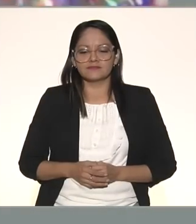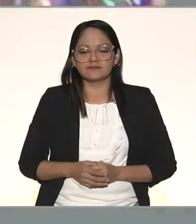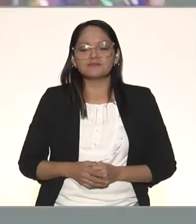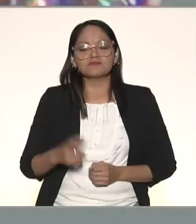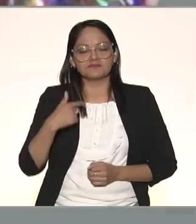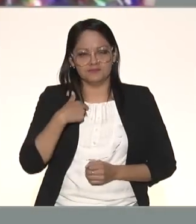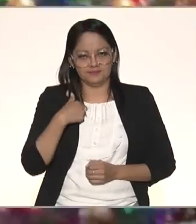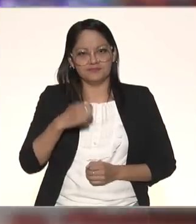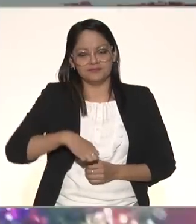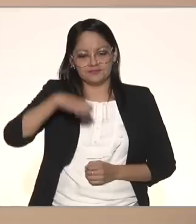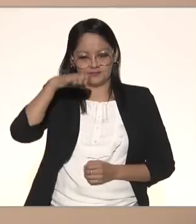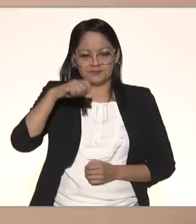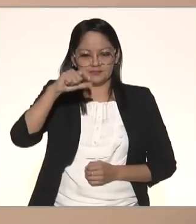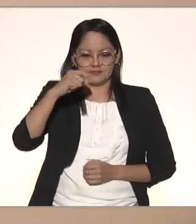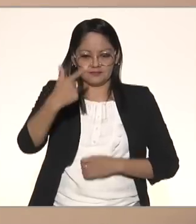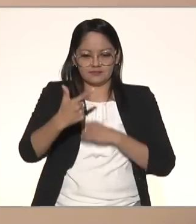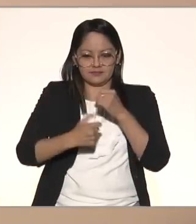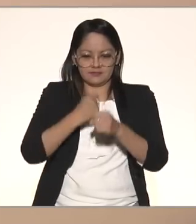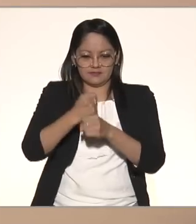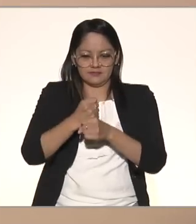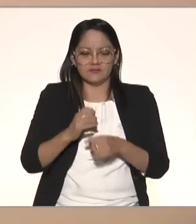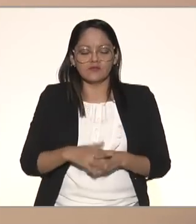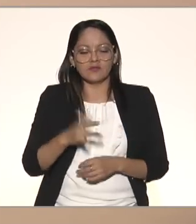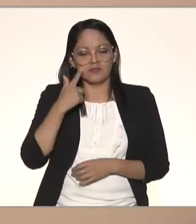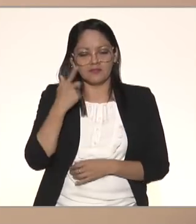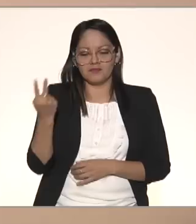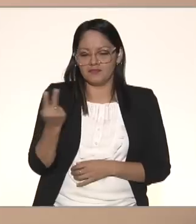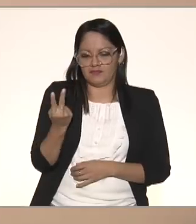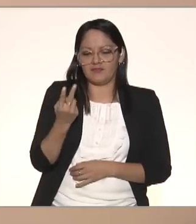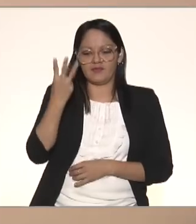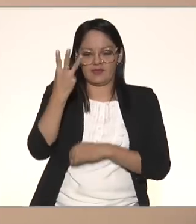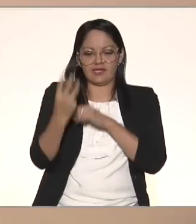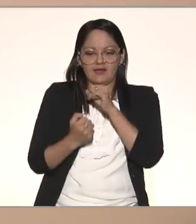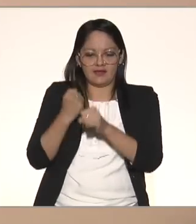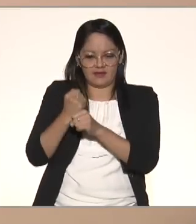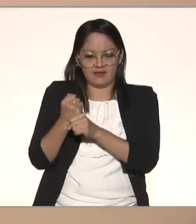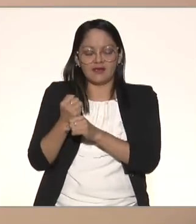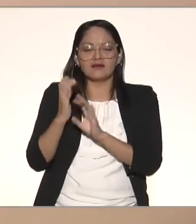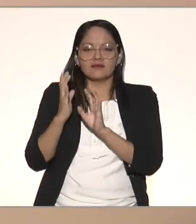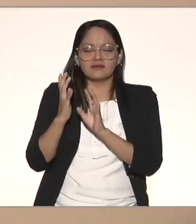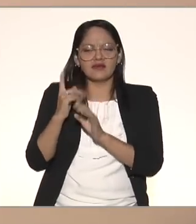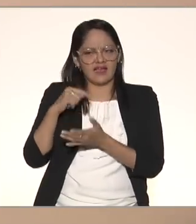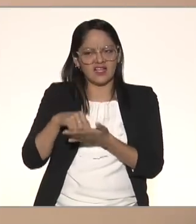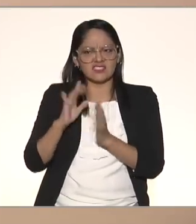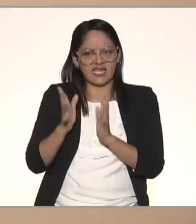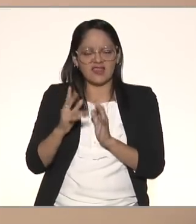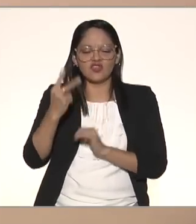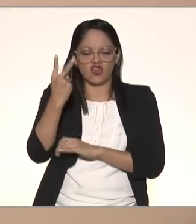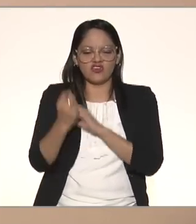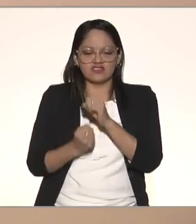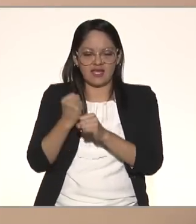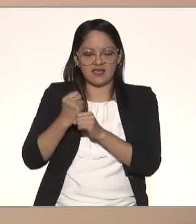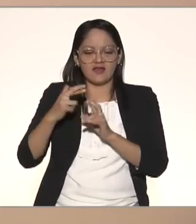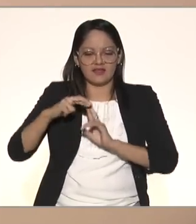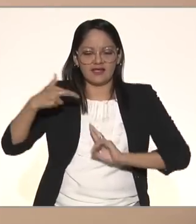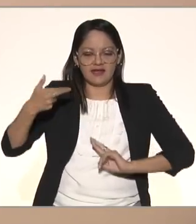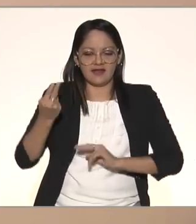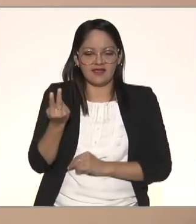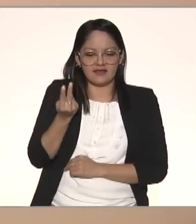Bueno, yo tengo 27 años, llevamos casi 3 años de, más bien te llevamos 2 años de relación.